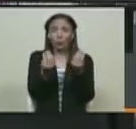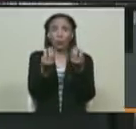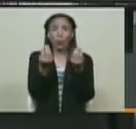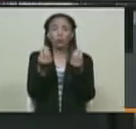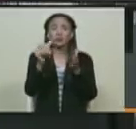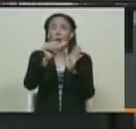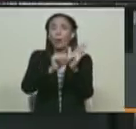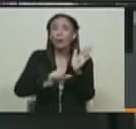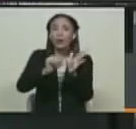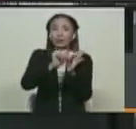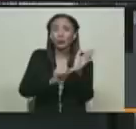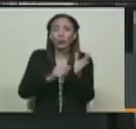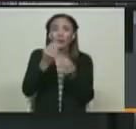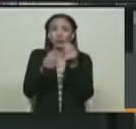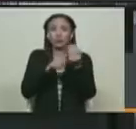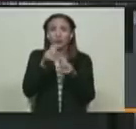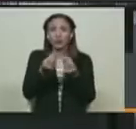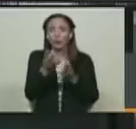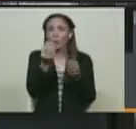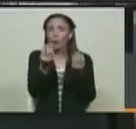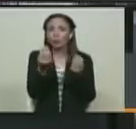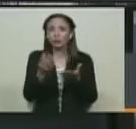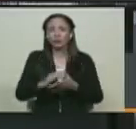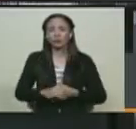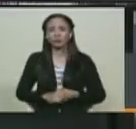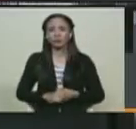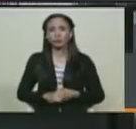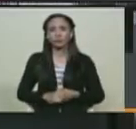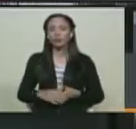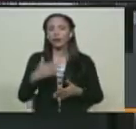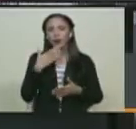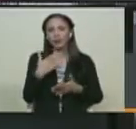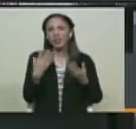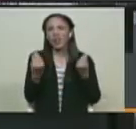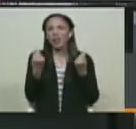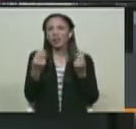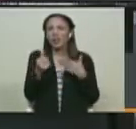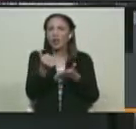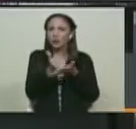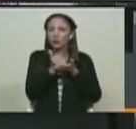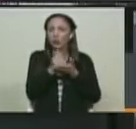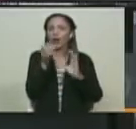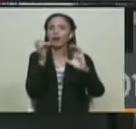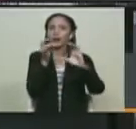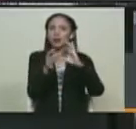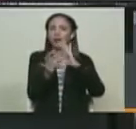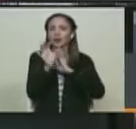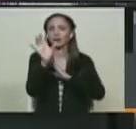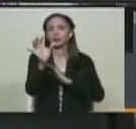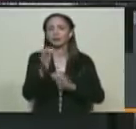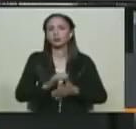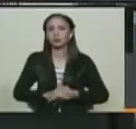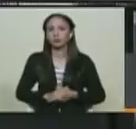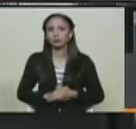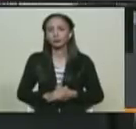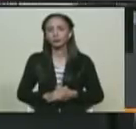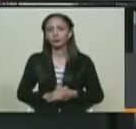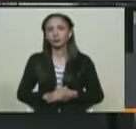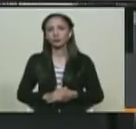415.000 operaciones, gracias al carnet de la patria y a la